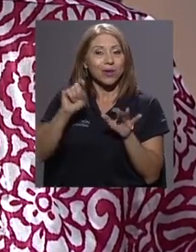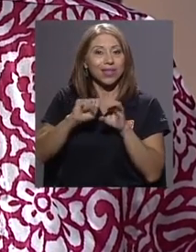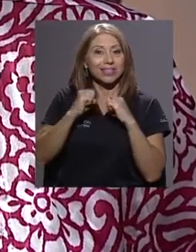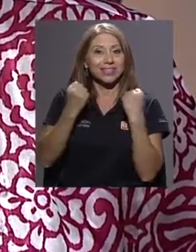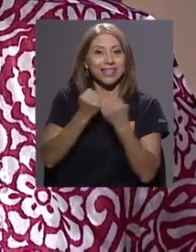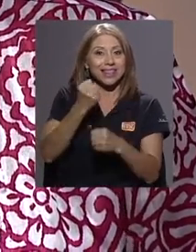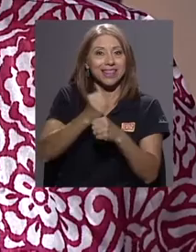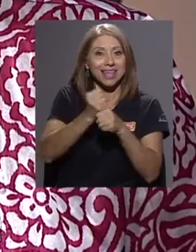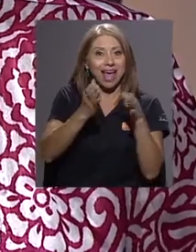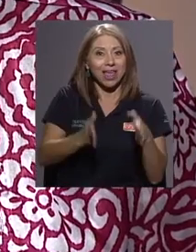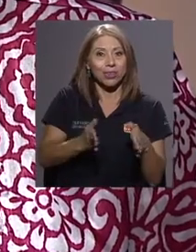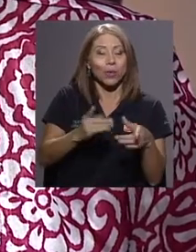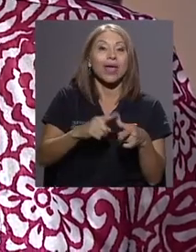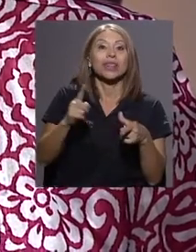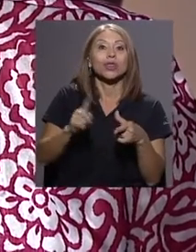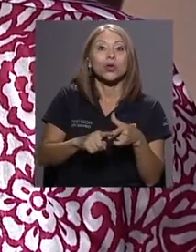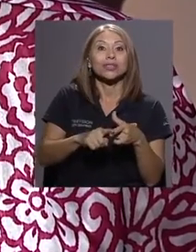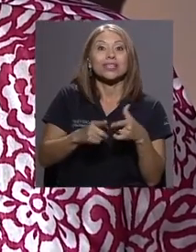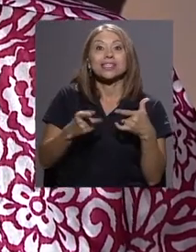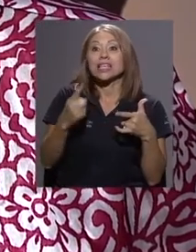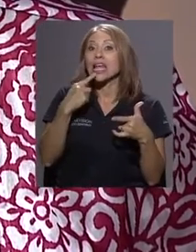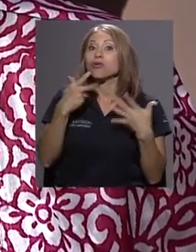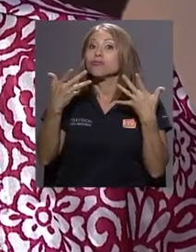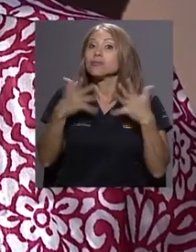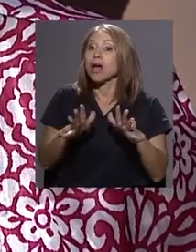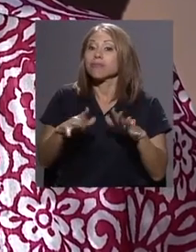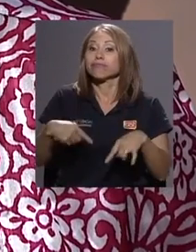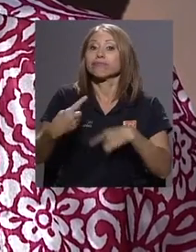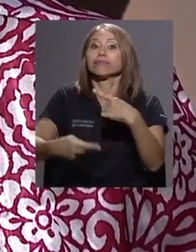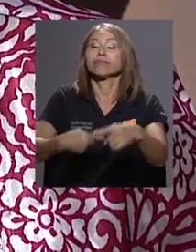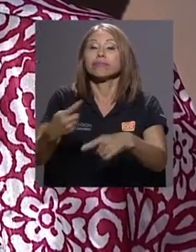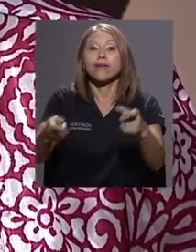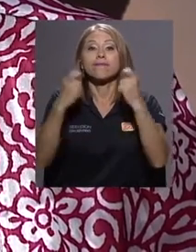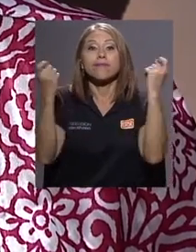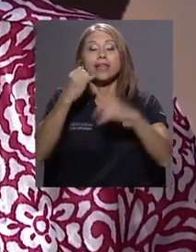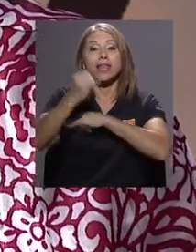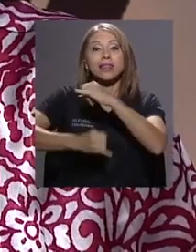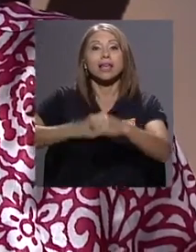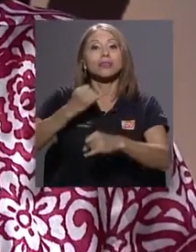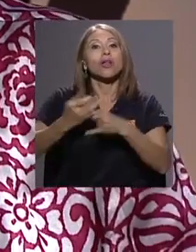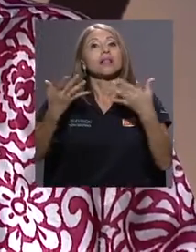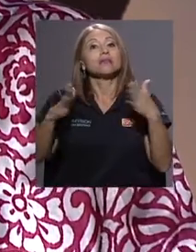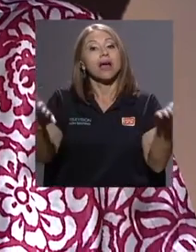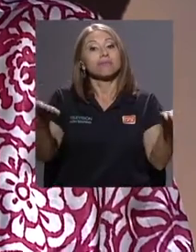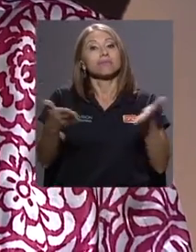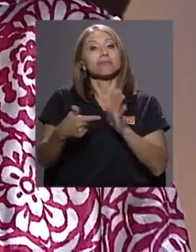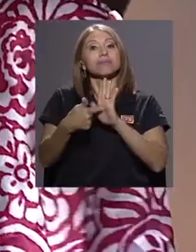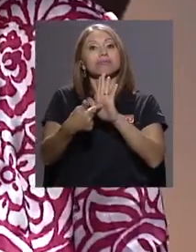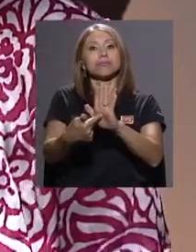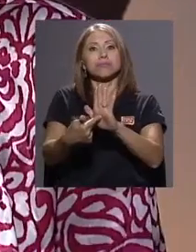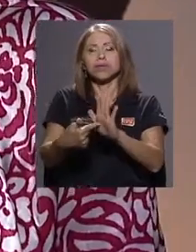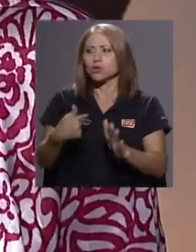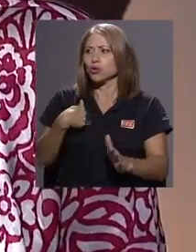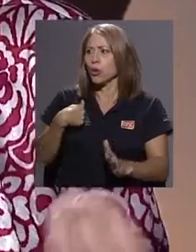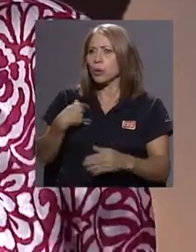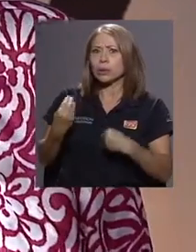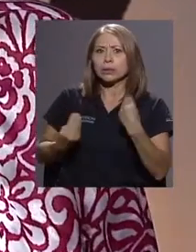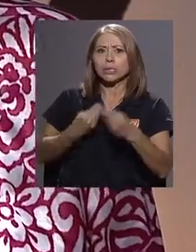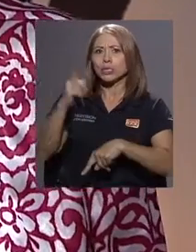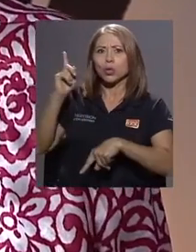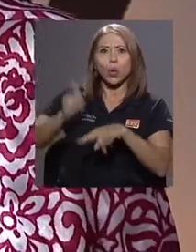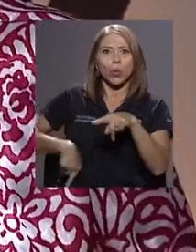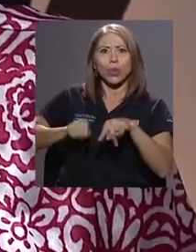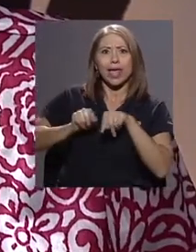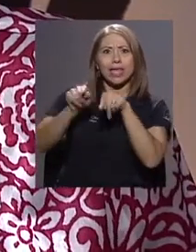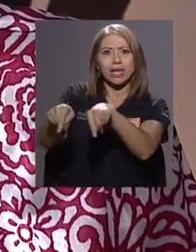entonces me dijo se presentan en dos días en la feria internacional de guadalajara y dije yo hay y yo no podía ir porque